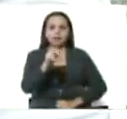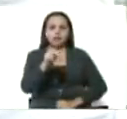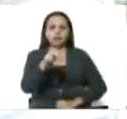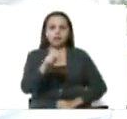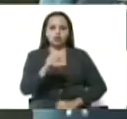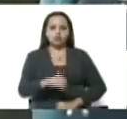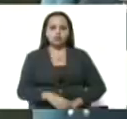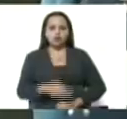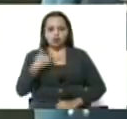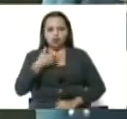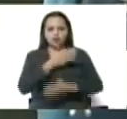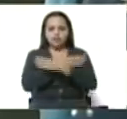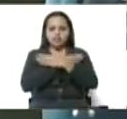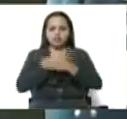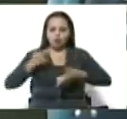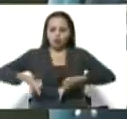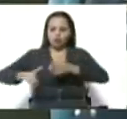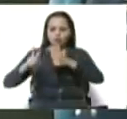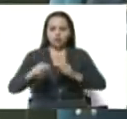autorizado